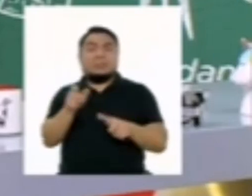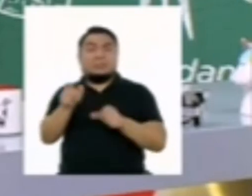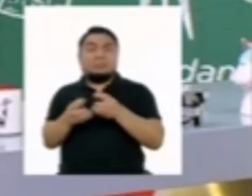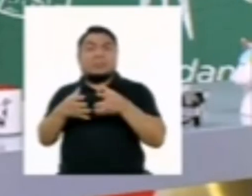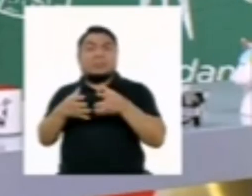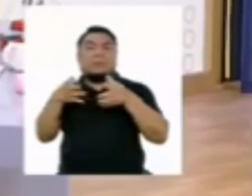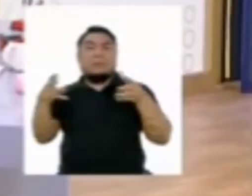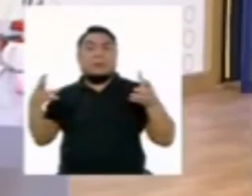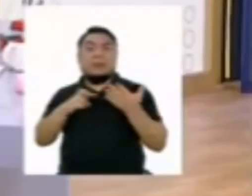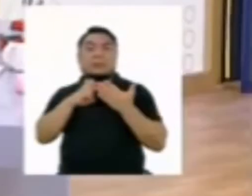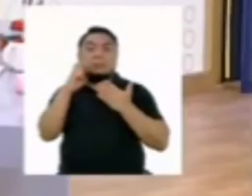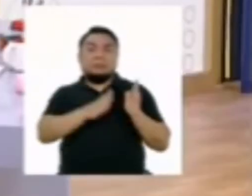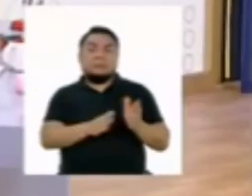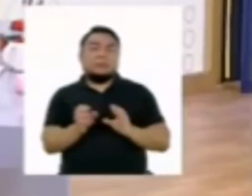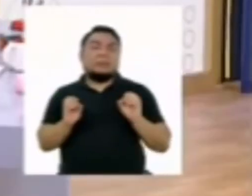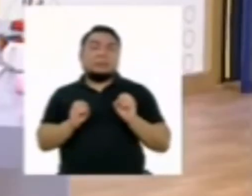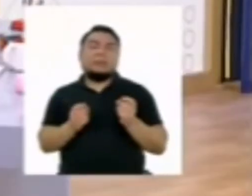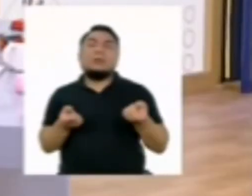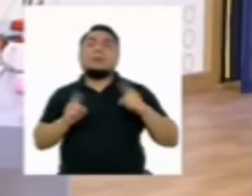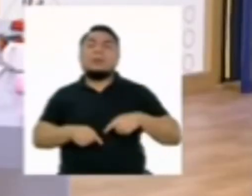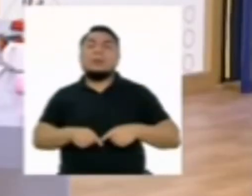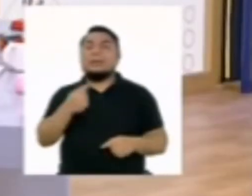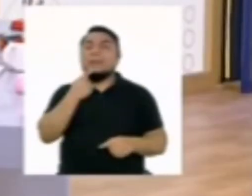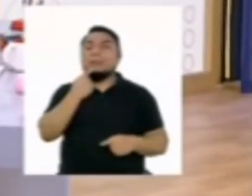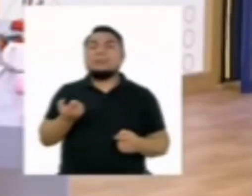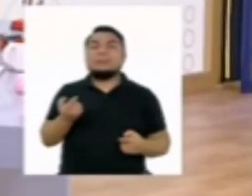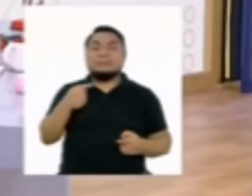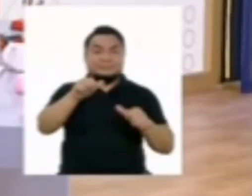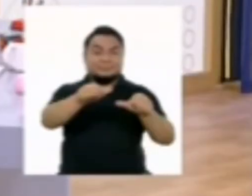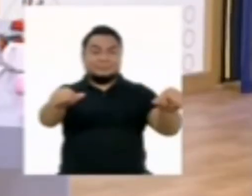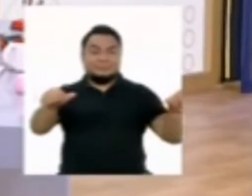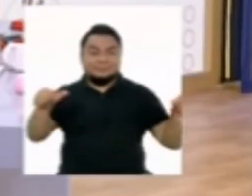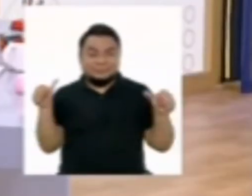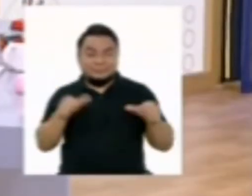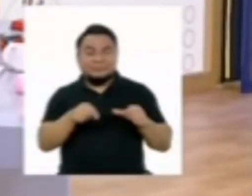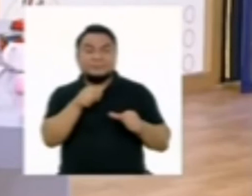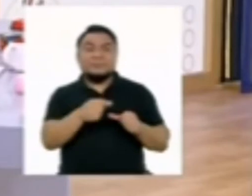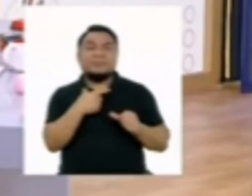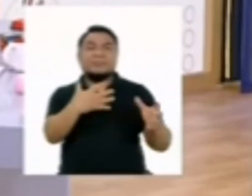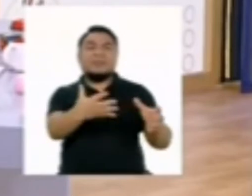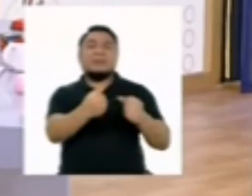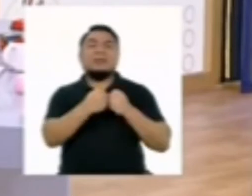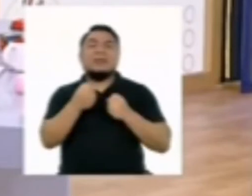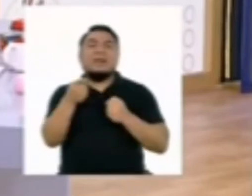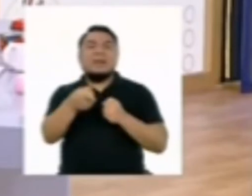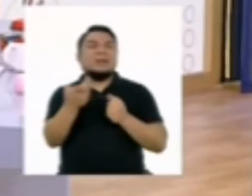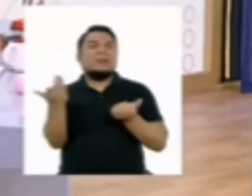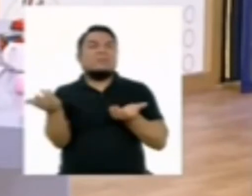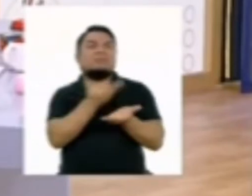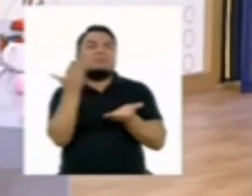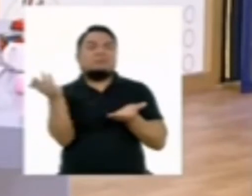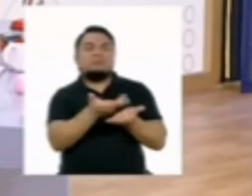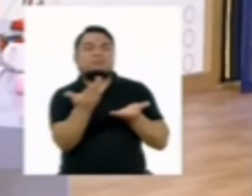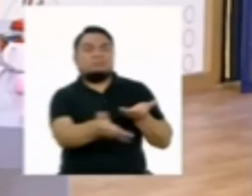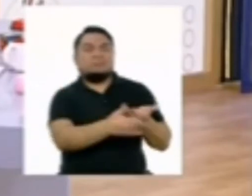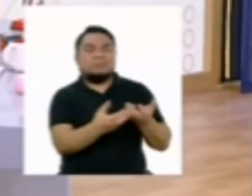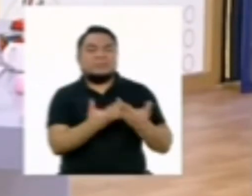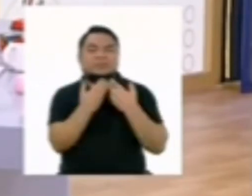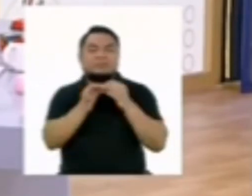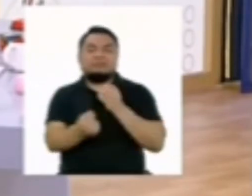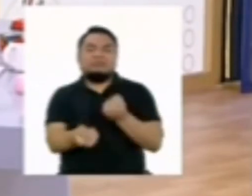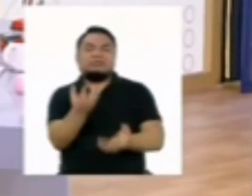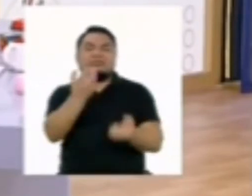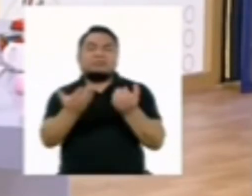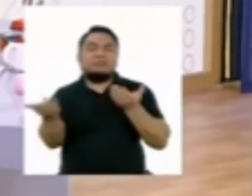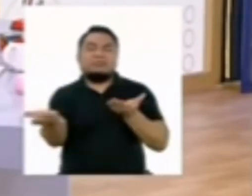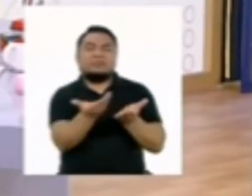sin planificación. O sea, cuando se lotiza un área y se tiene que deforestar o cubrir el suelo natural con